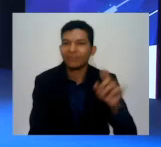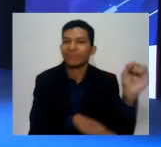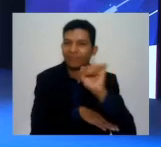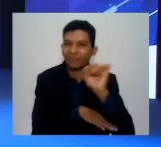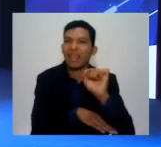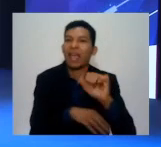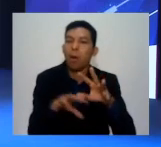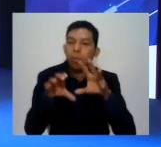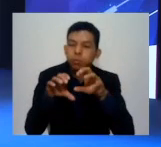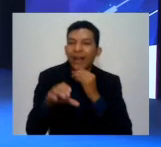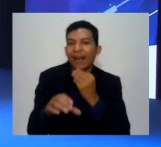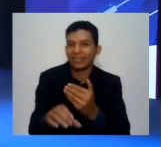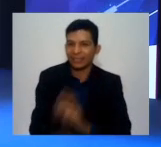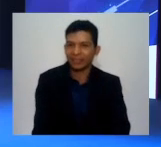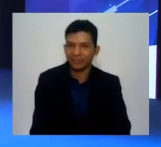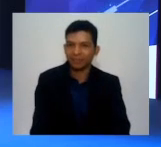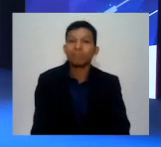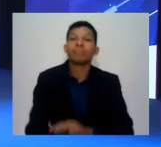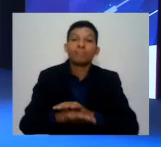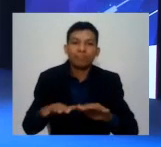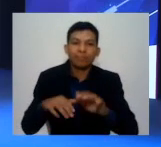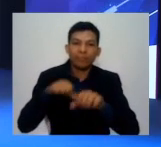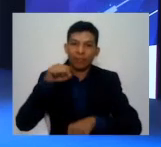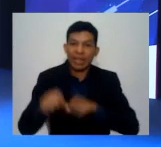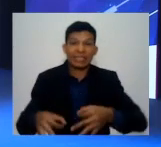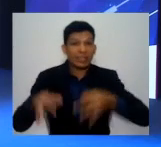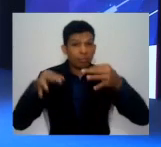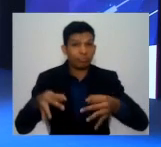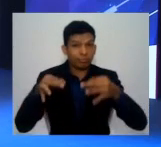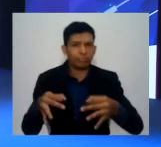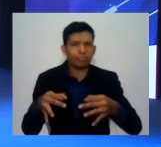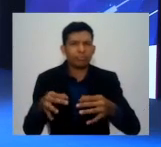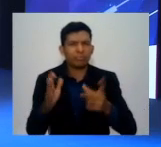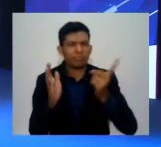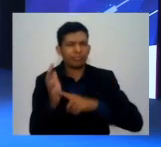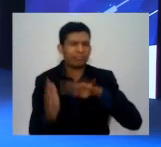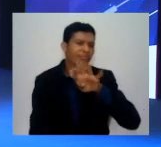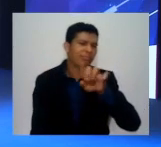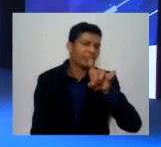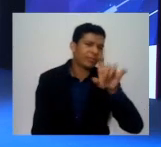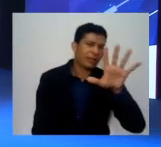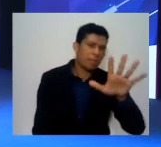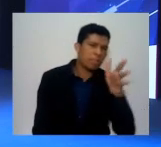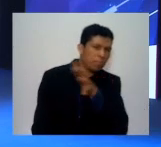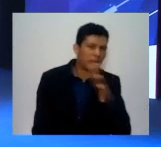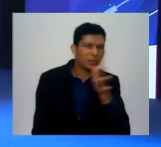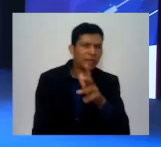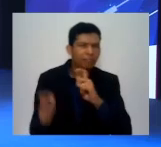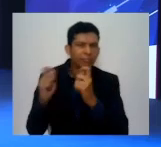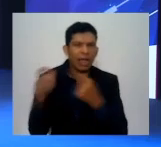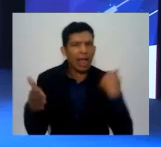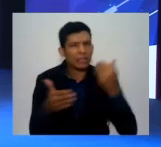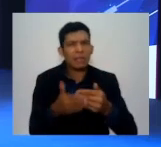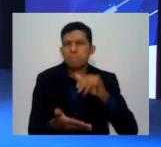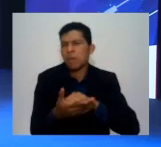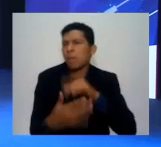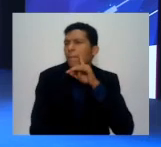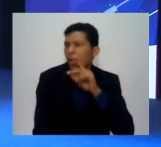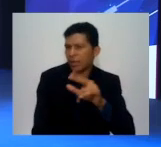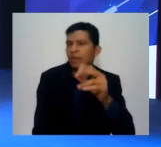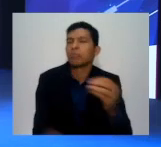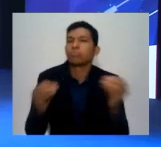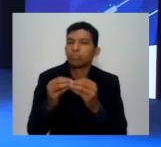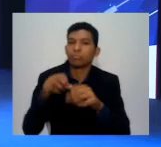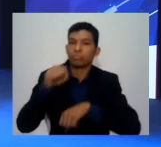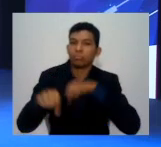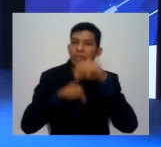Entonces es como si nos fuéramos a entrenar a La Paz, a Bolivia, pero sin necesidad, pero abrimos la puerta, damos un paso y